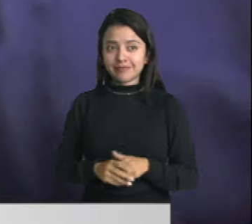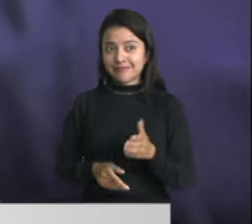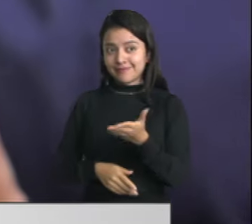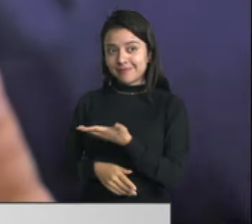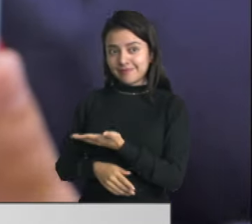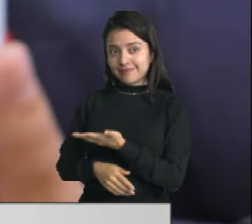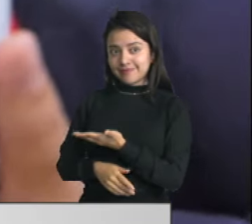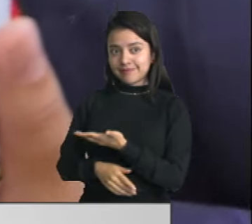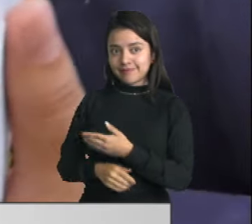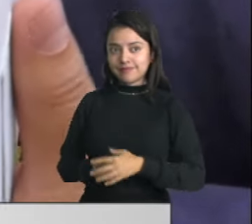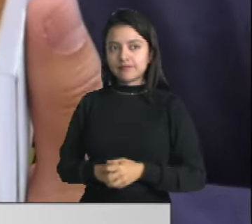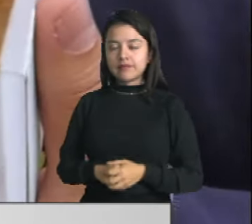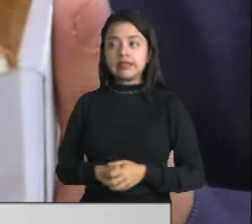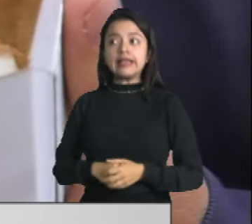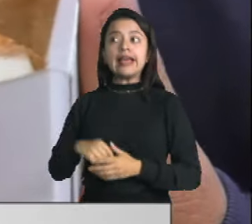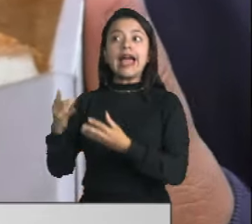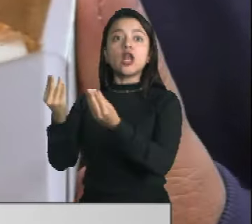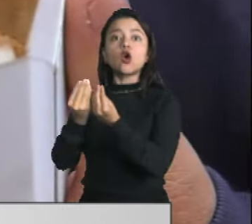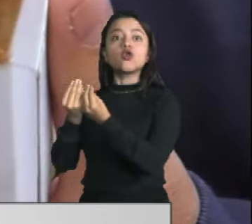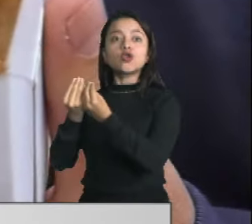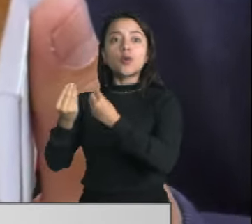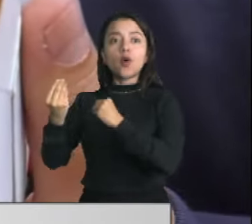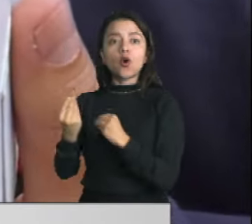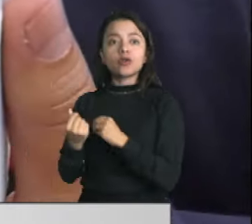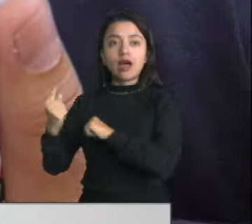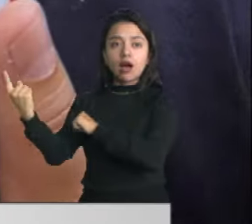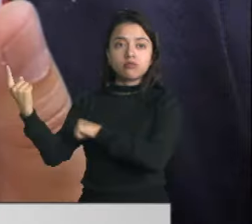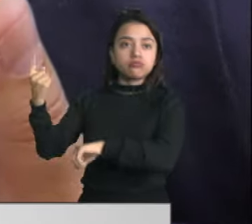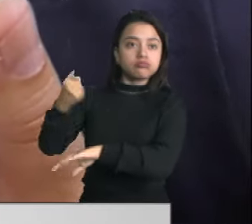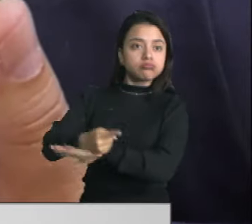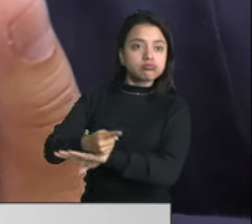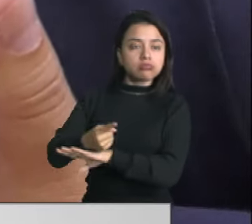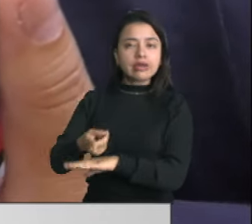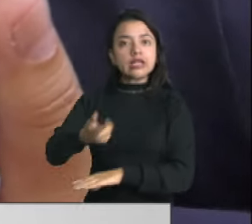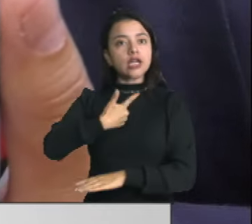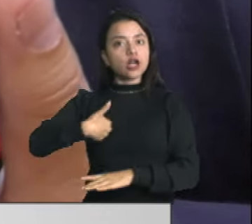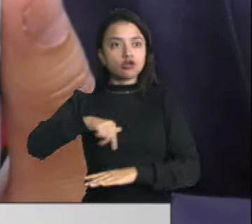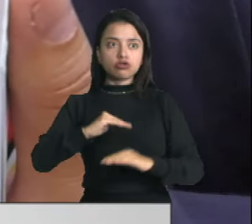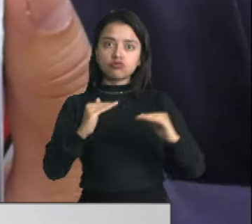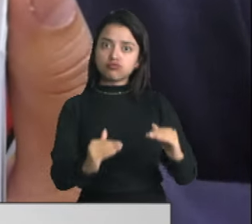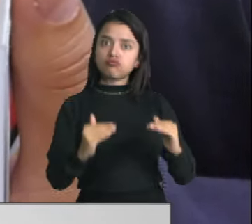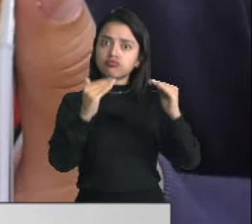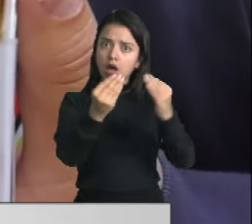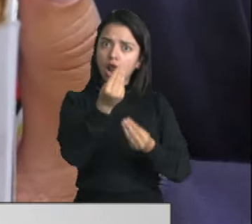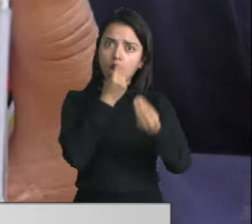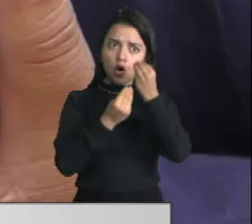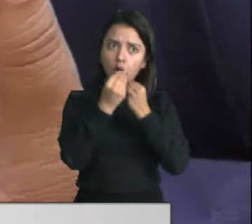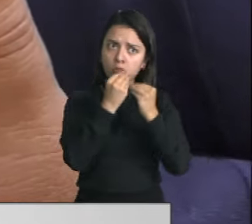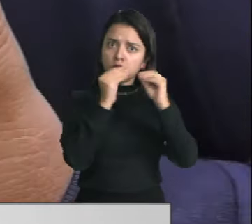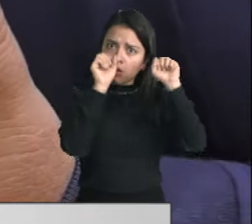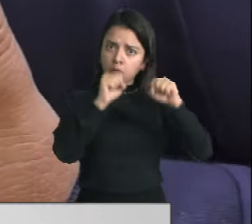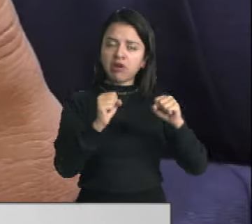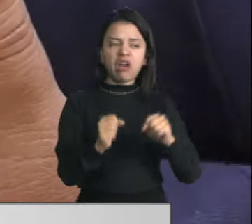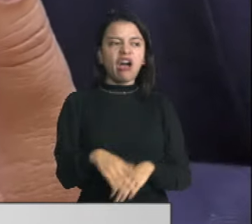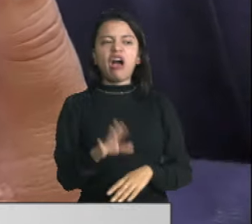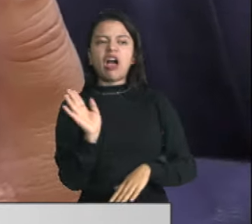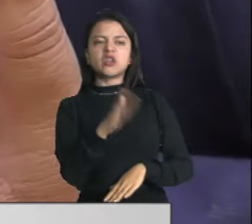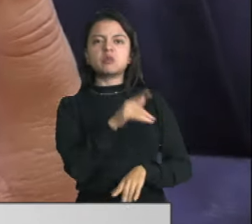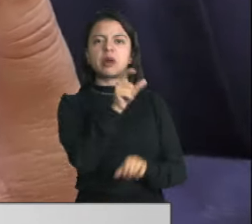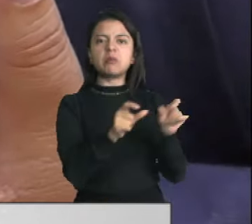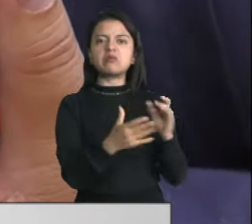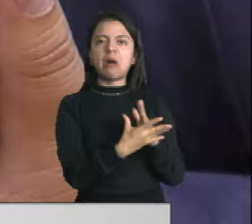mandato del Consejo de Bogotá que celebremos, que le demos categoría, caché a la fritanga. Creemos nosotros